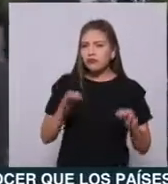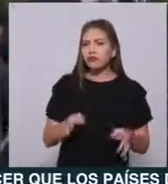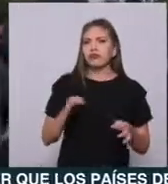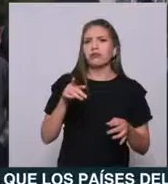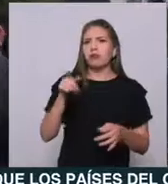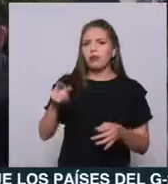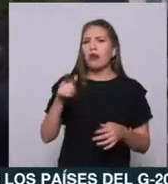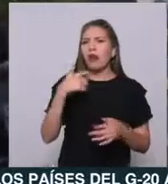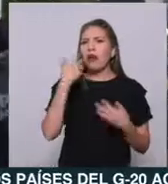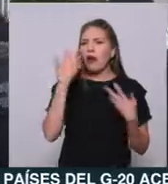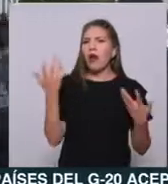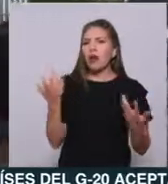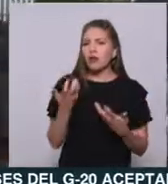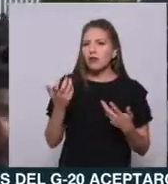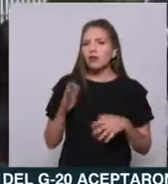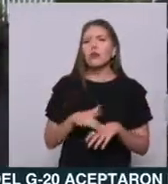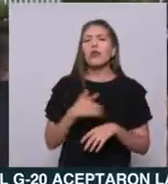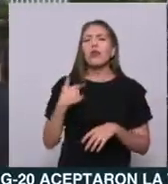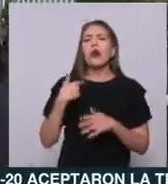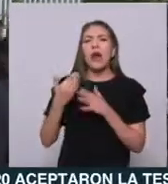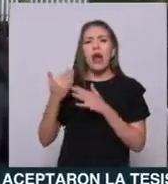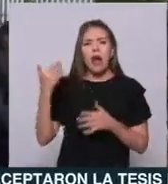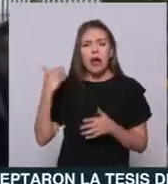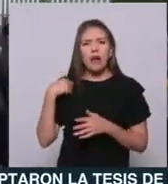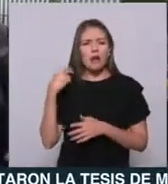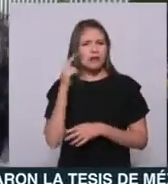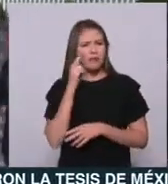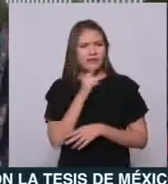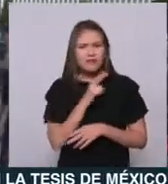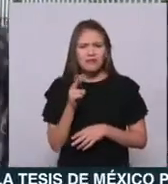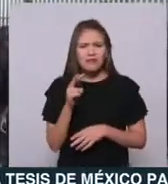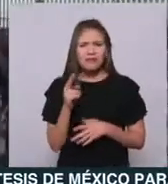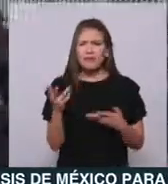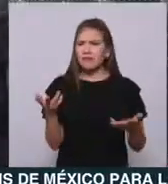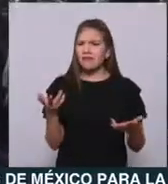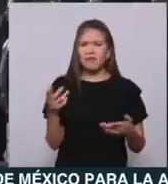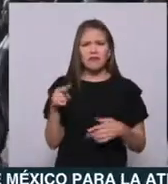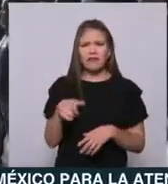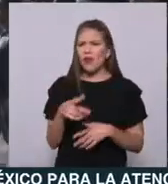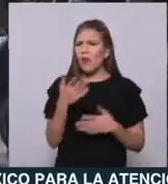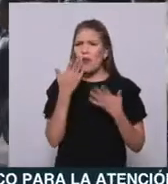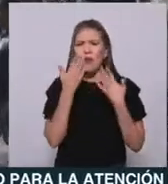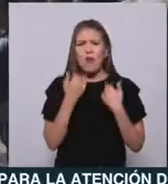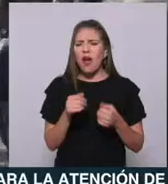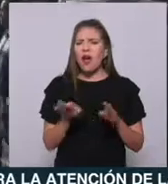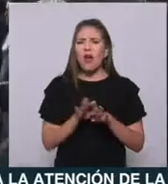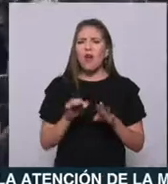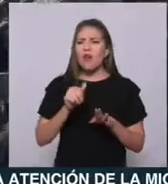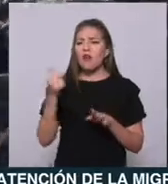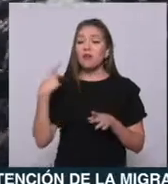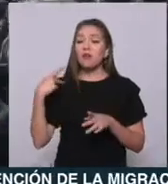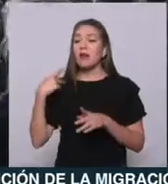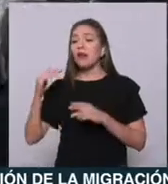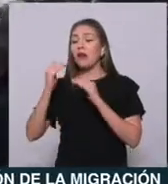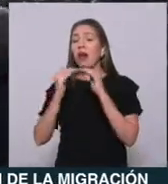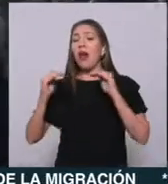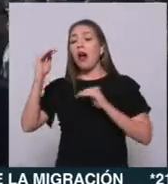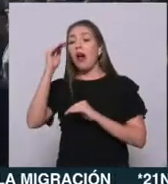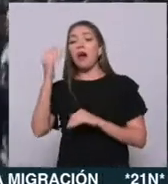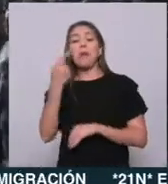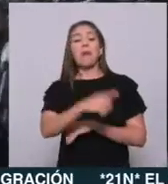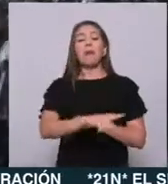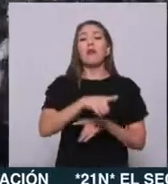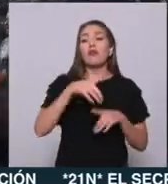yo en varias ocasiones, porque yo llegué de observador y cuando me di cuenta de cómo estaba esto, dije, no, aquí no hay mano negra de nada. Y entonces es que se están dando